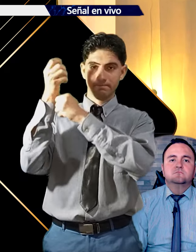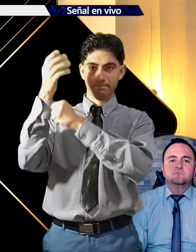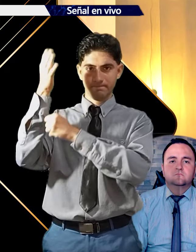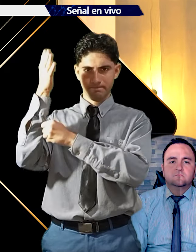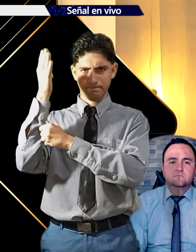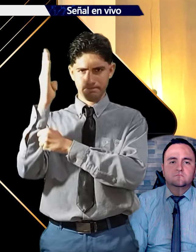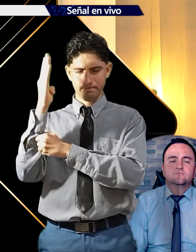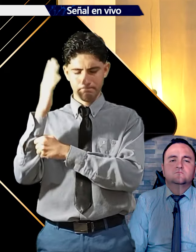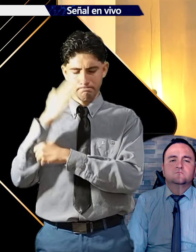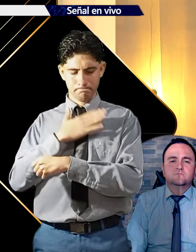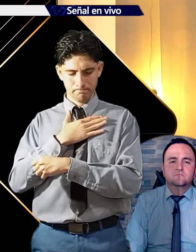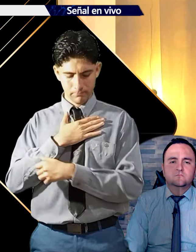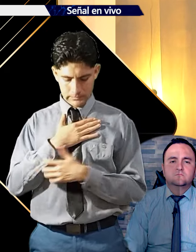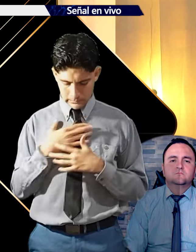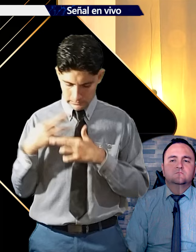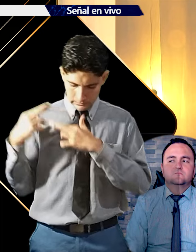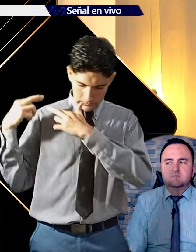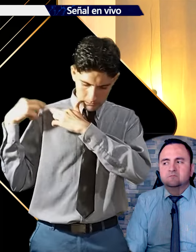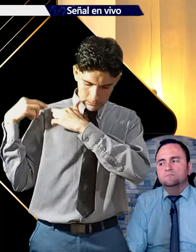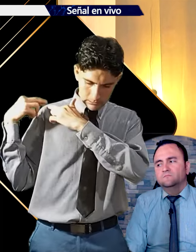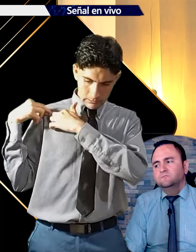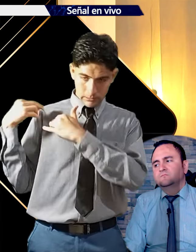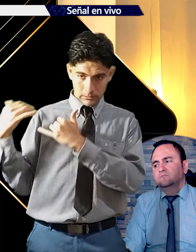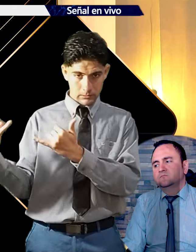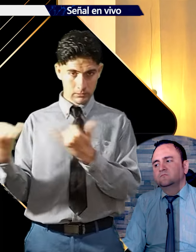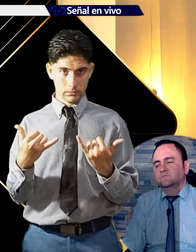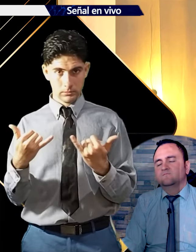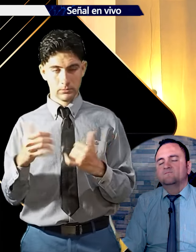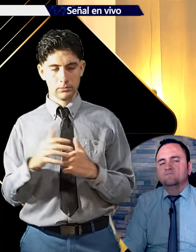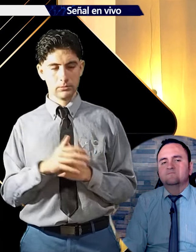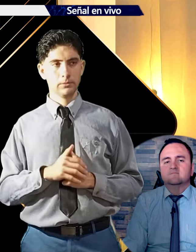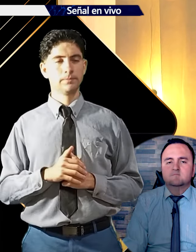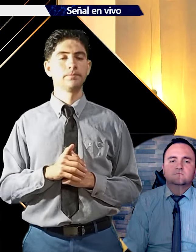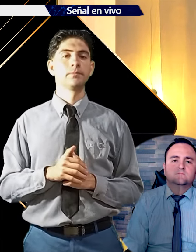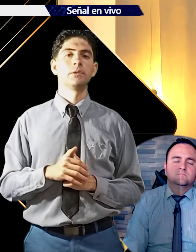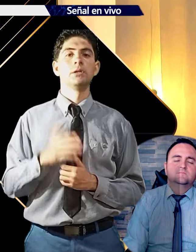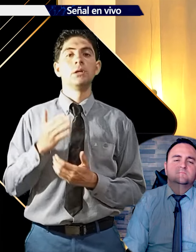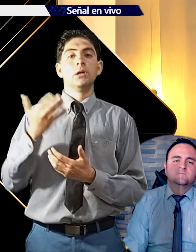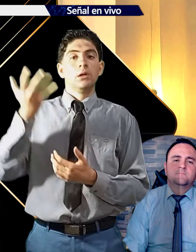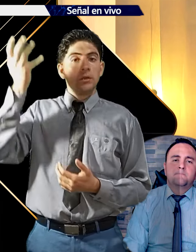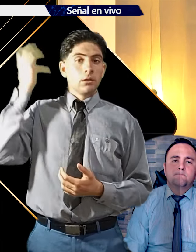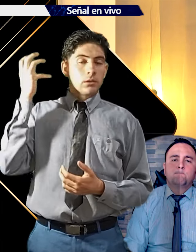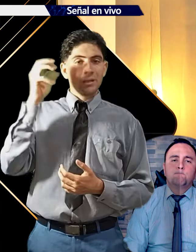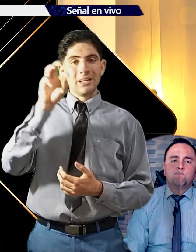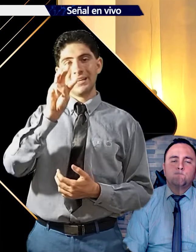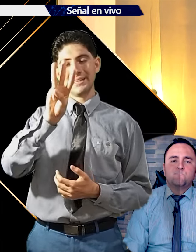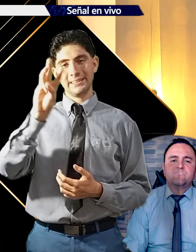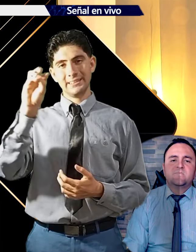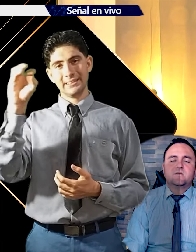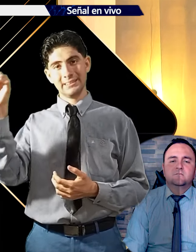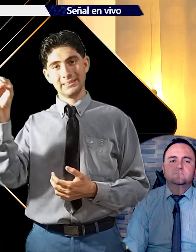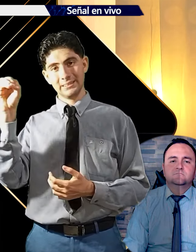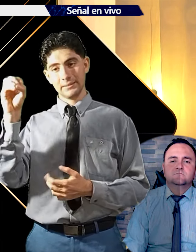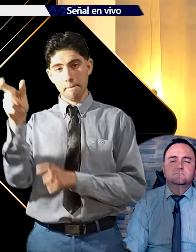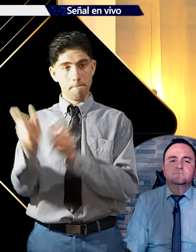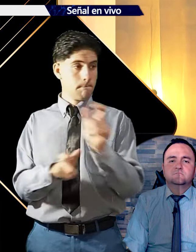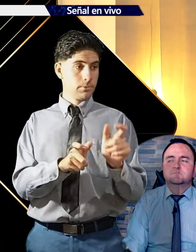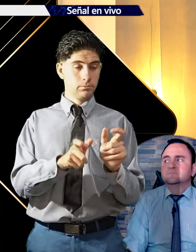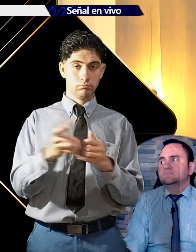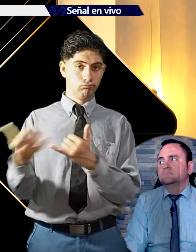con mucho compromiso ustedes han estado estos días. Ayer teníamos más